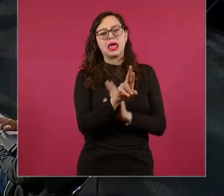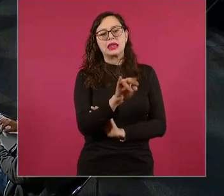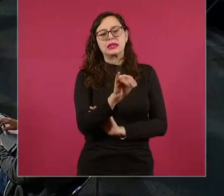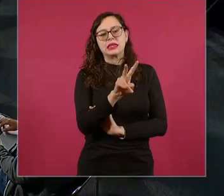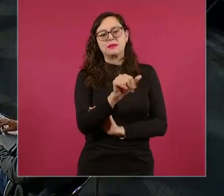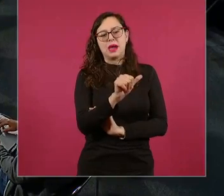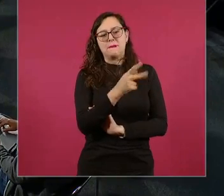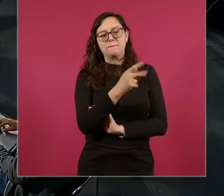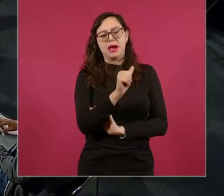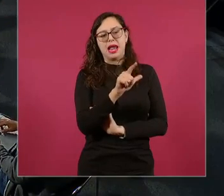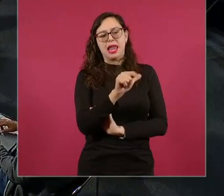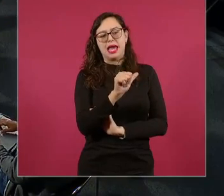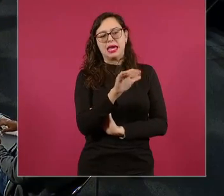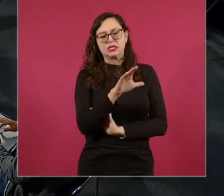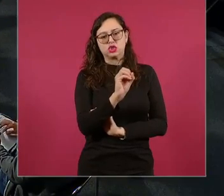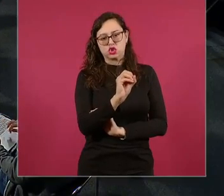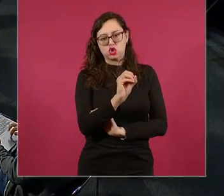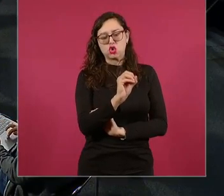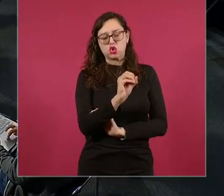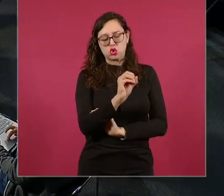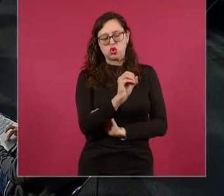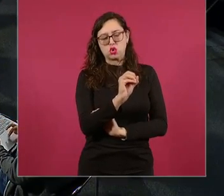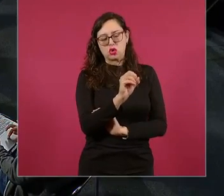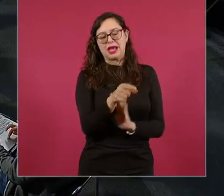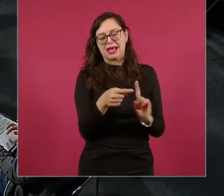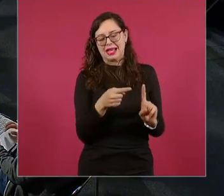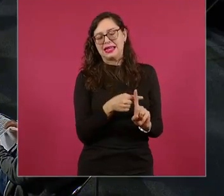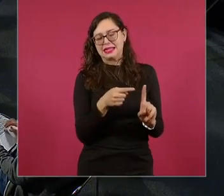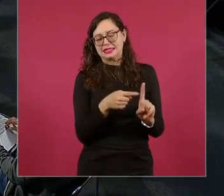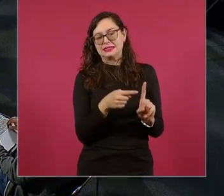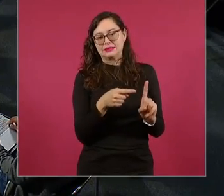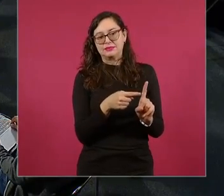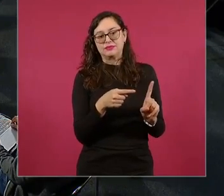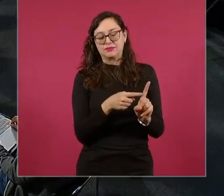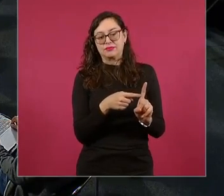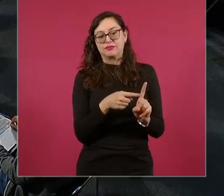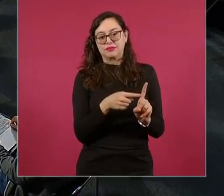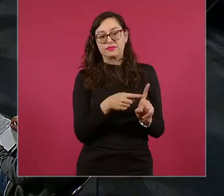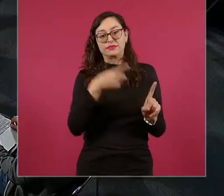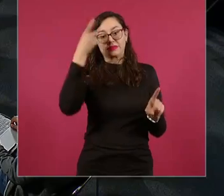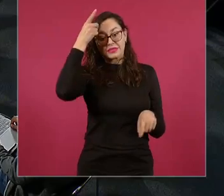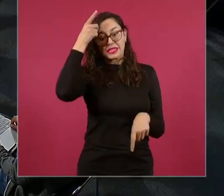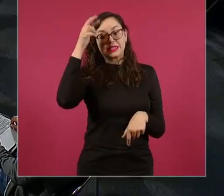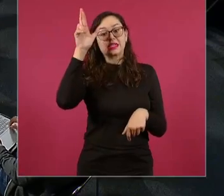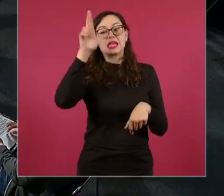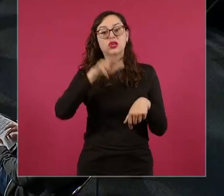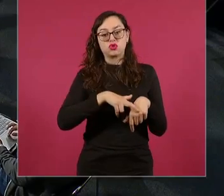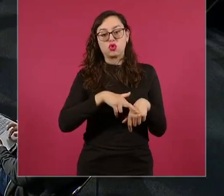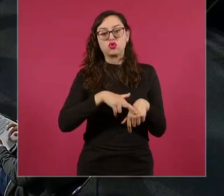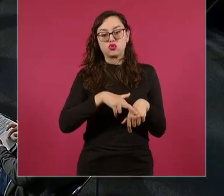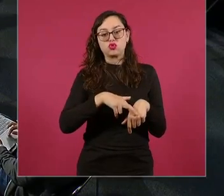director de Notimex,